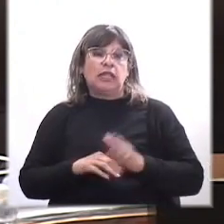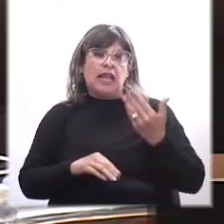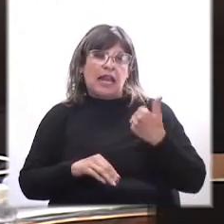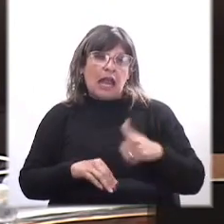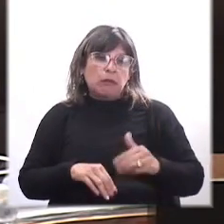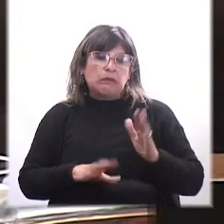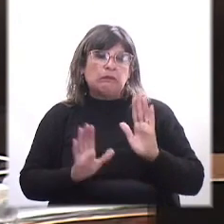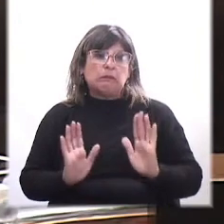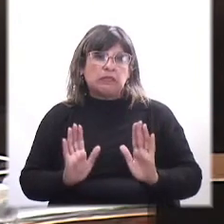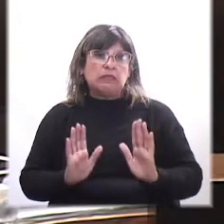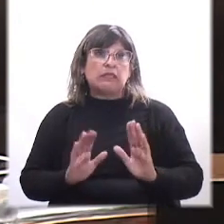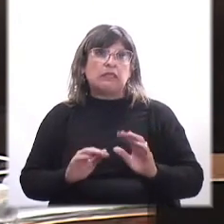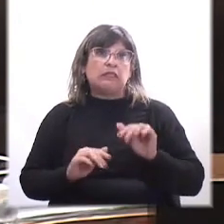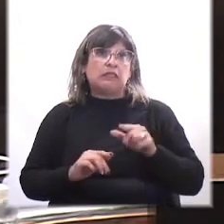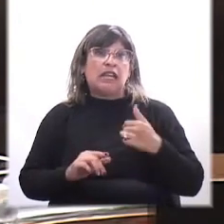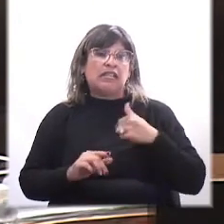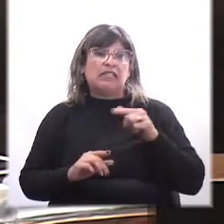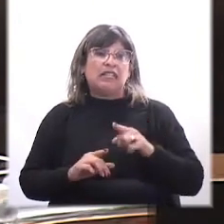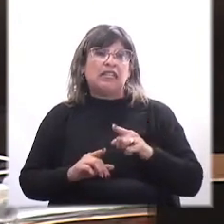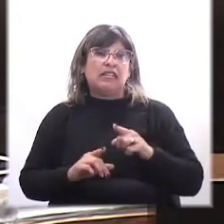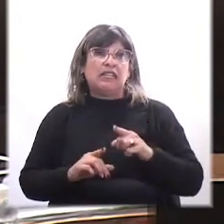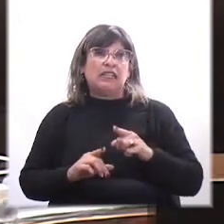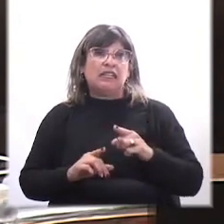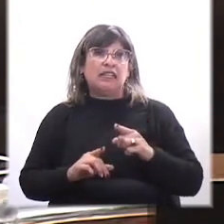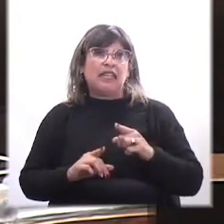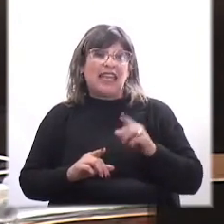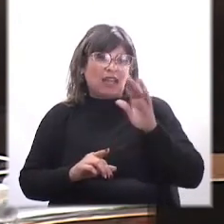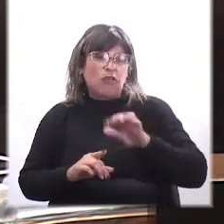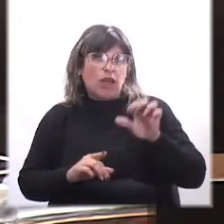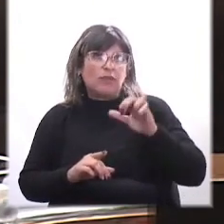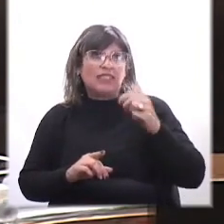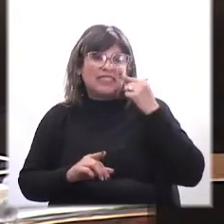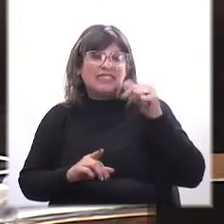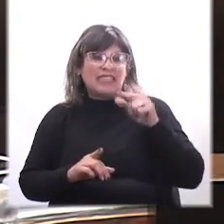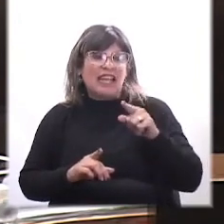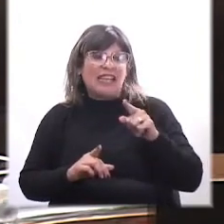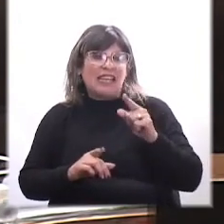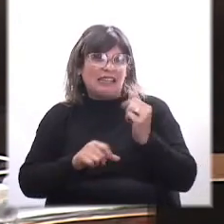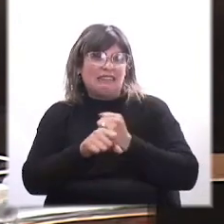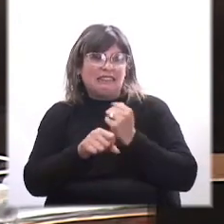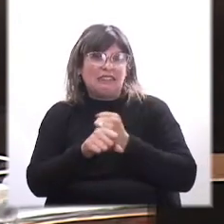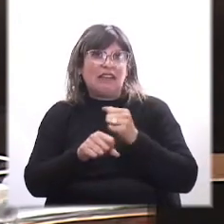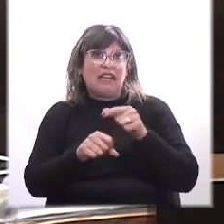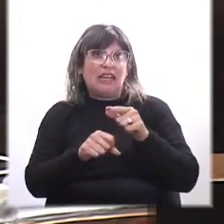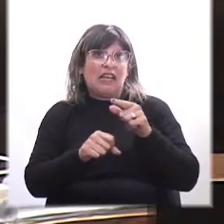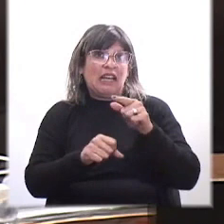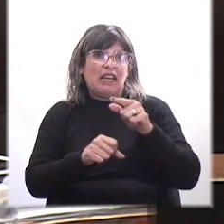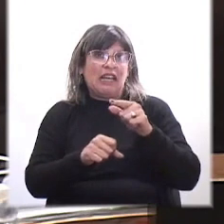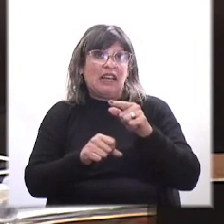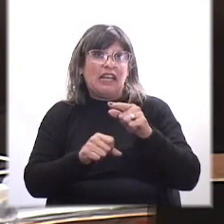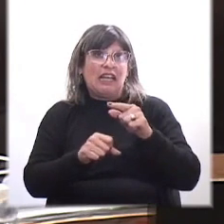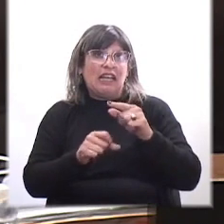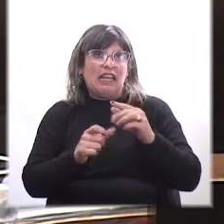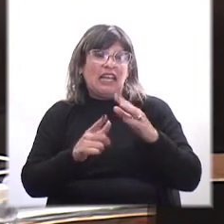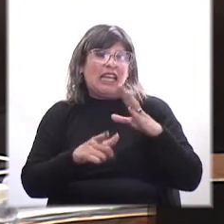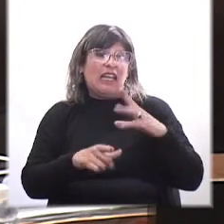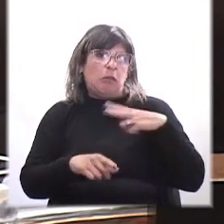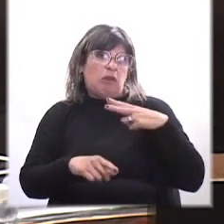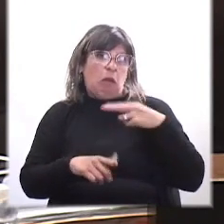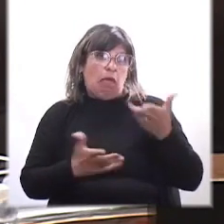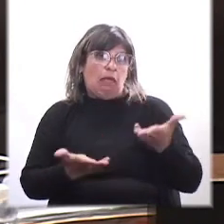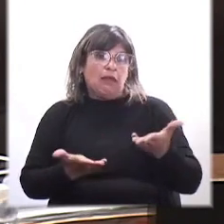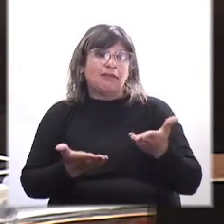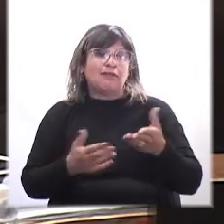Lamentablemente, al existir la picardía de ser una empresa que gira en el ámbito del derecho privado,